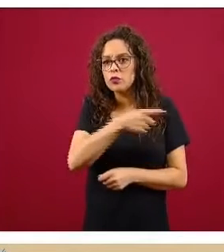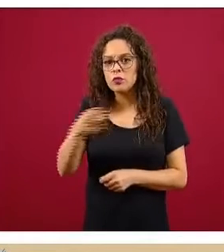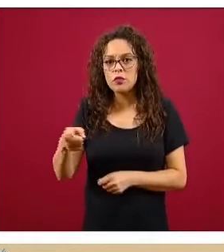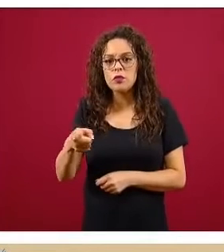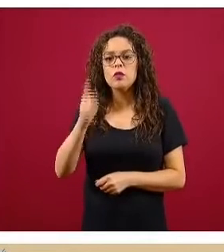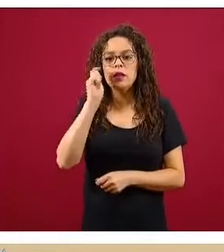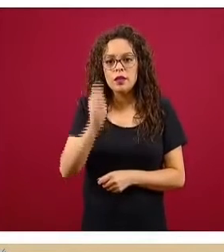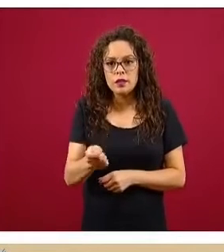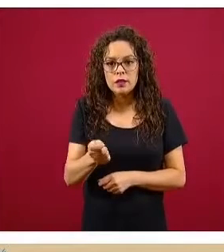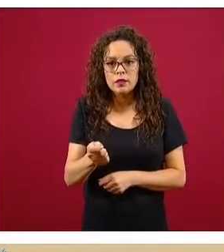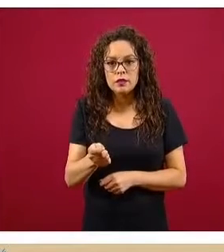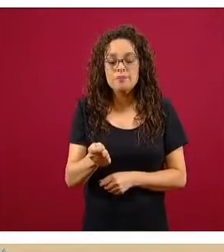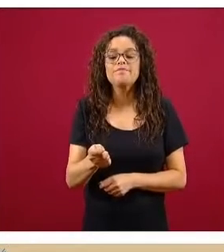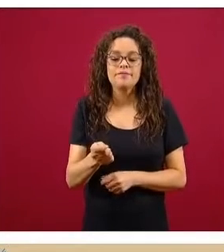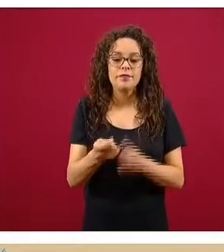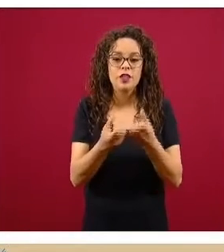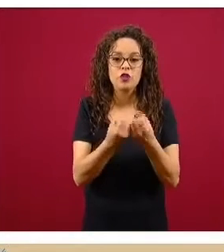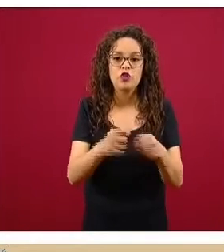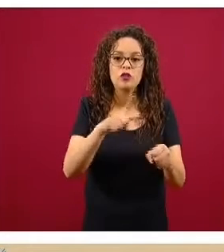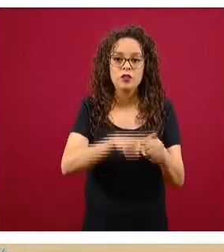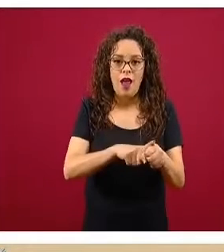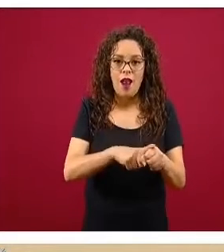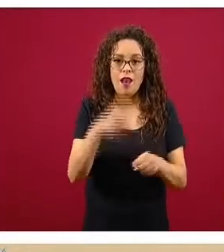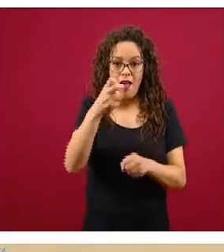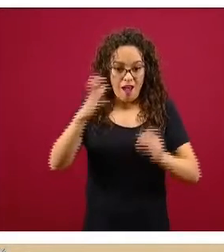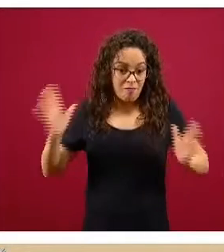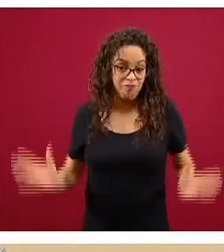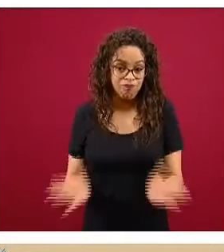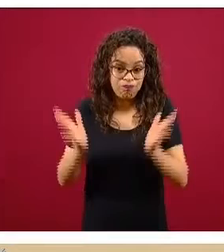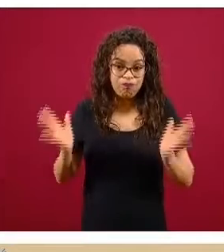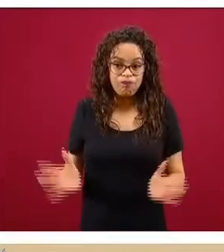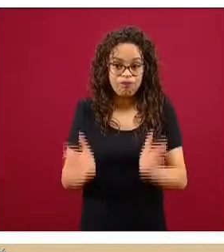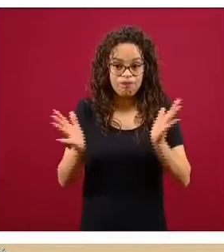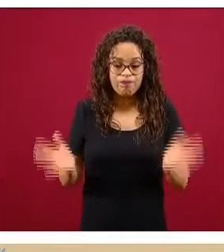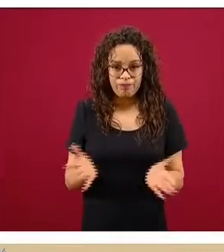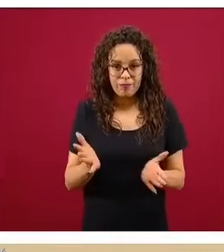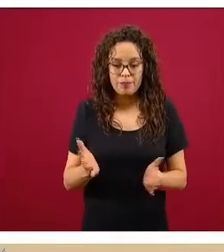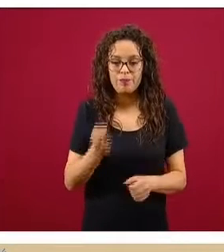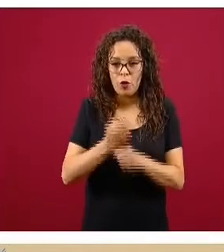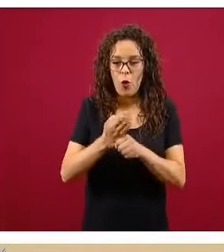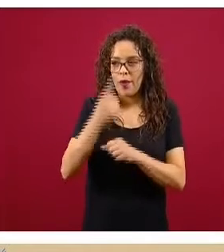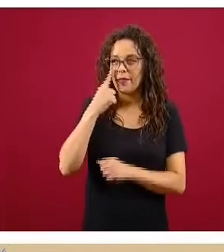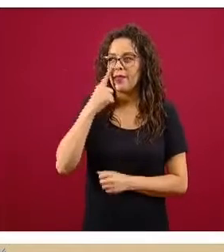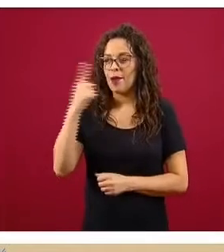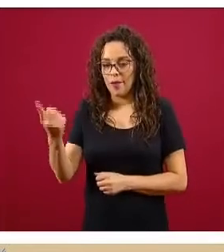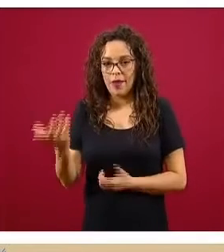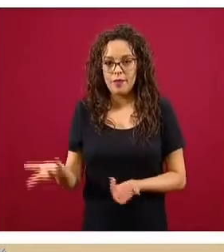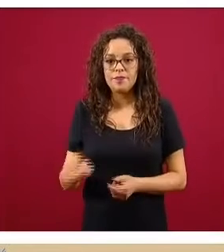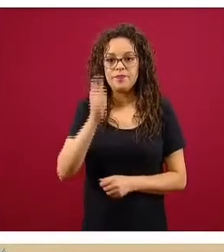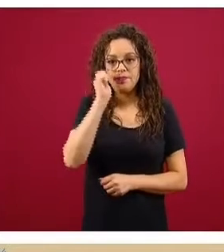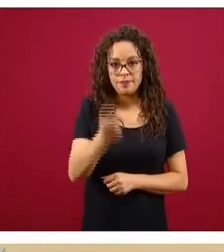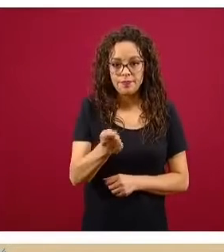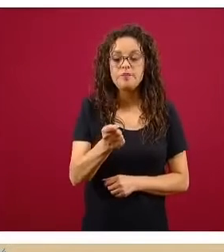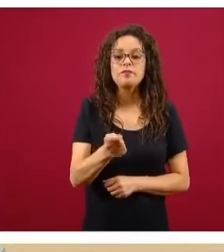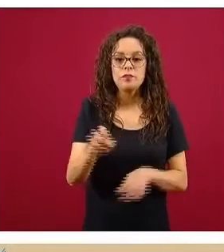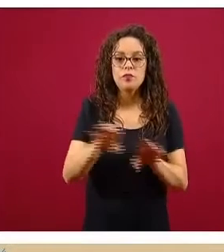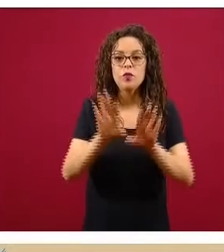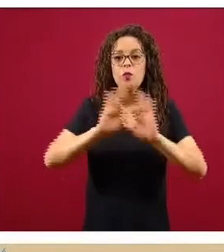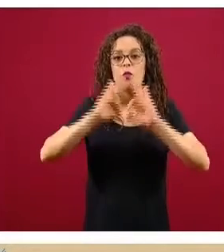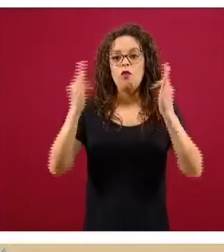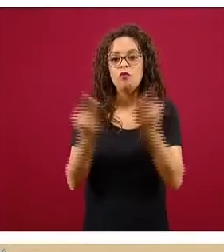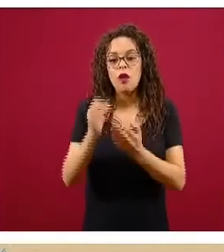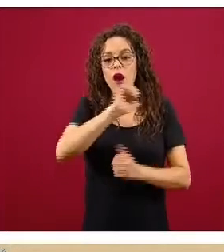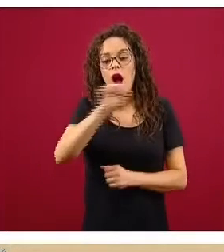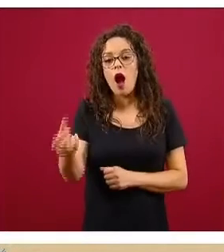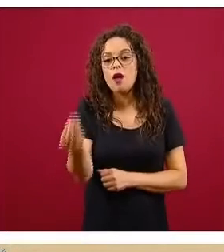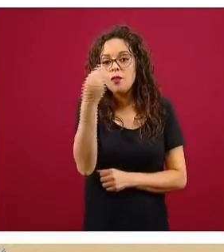por determinantes sociales. Determinantes sociales, como veremos, donde se incluye una parte muy importante del ambiente alimentario, un